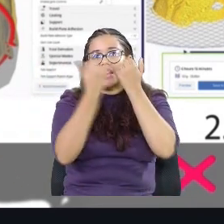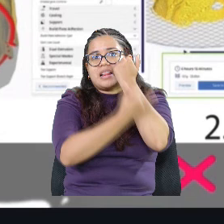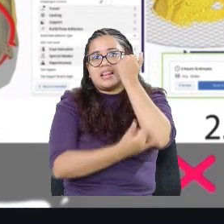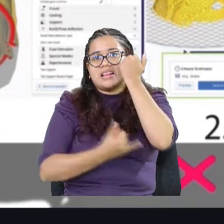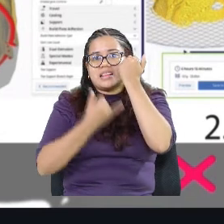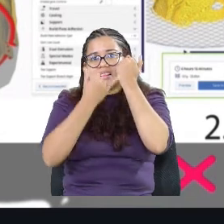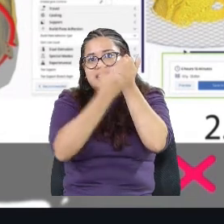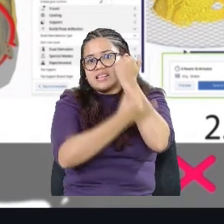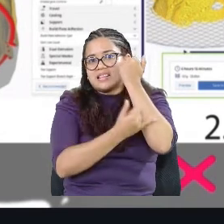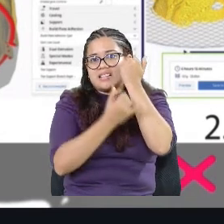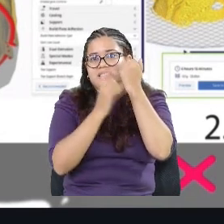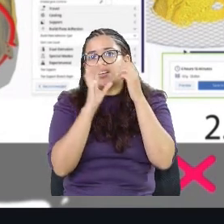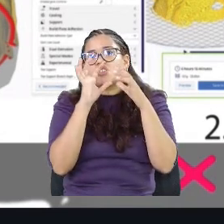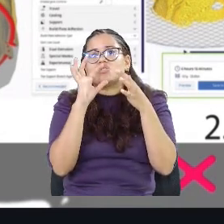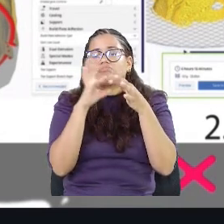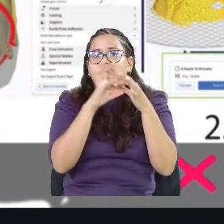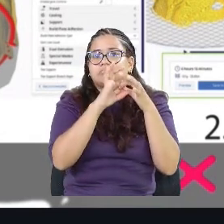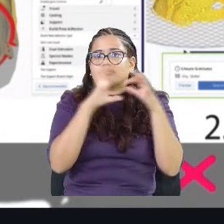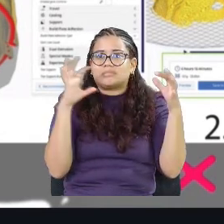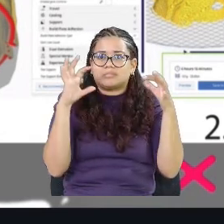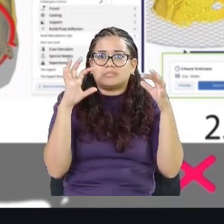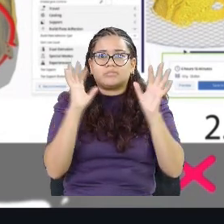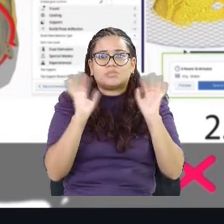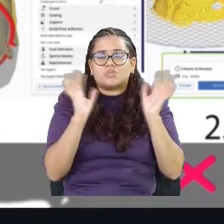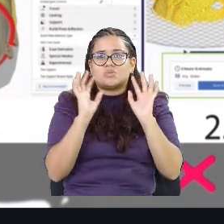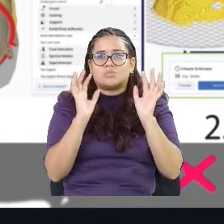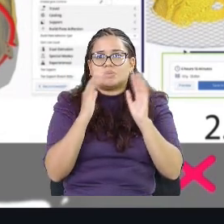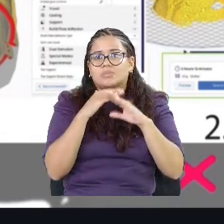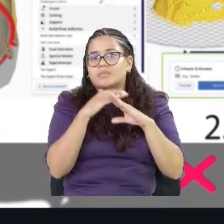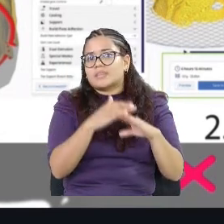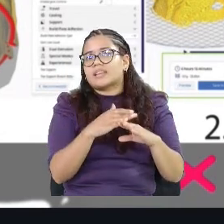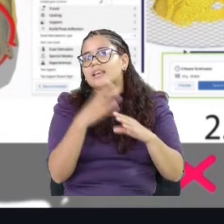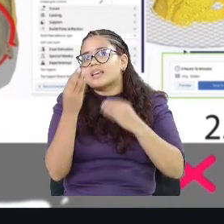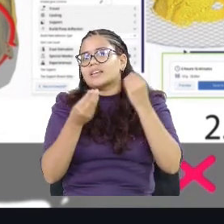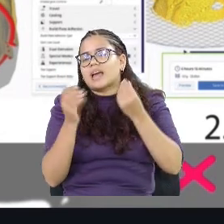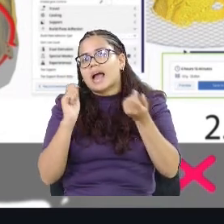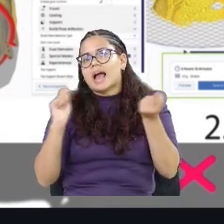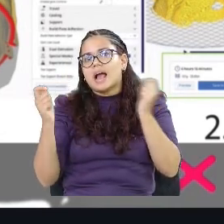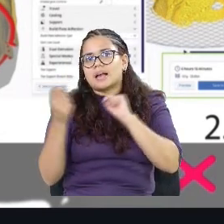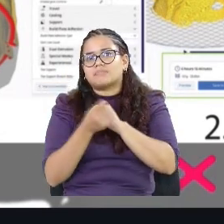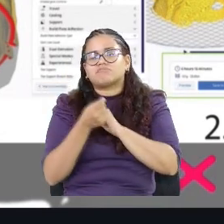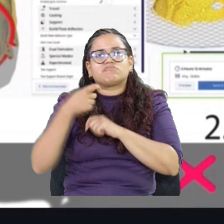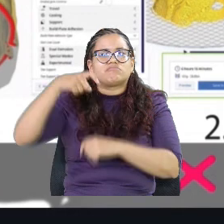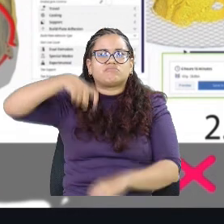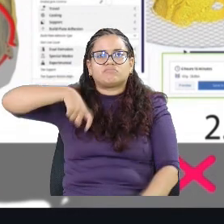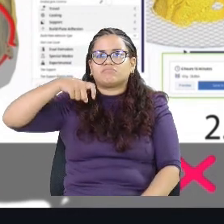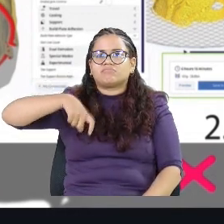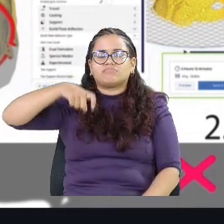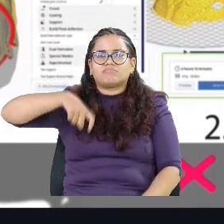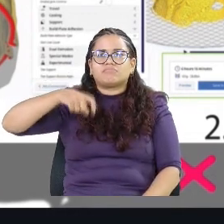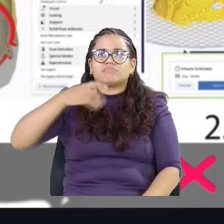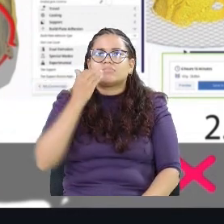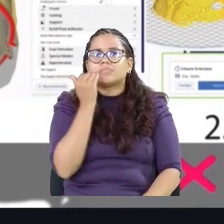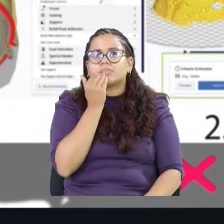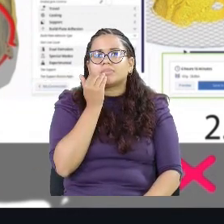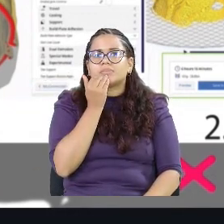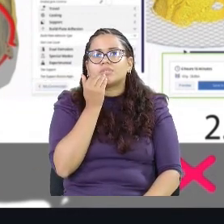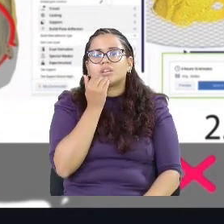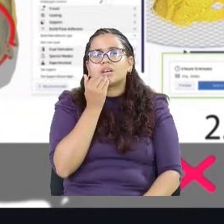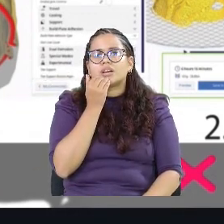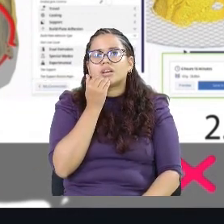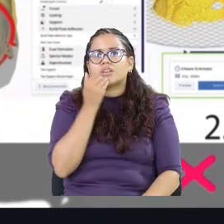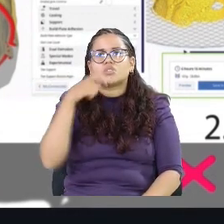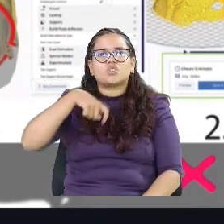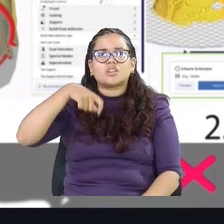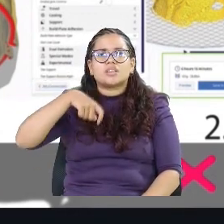de conexión y los cambiamos por unas conexiones en las que no requieren tener eh,